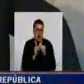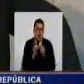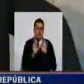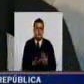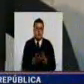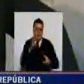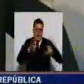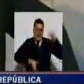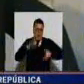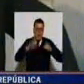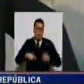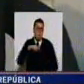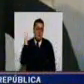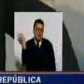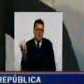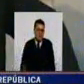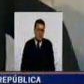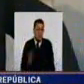Cámara.